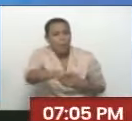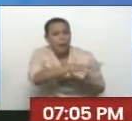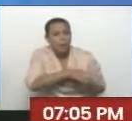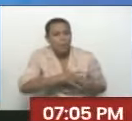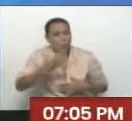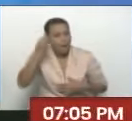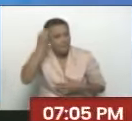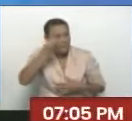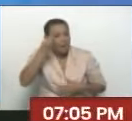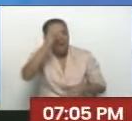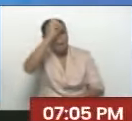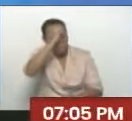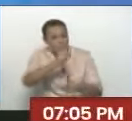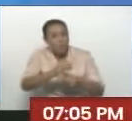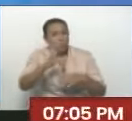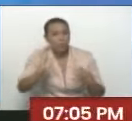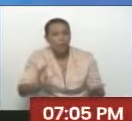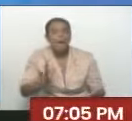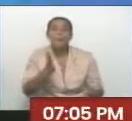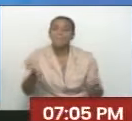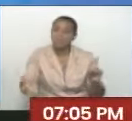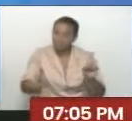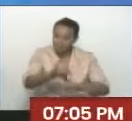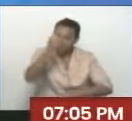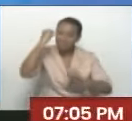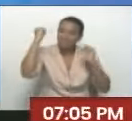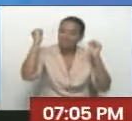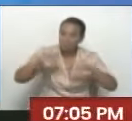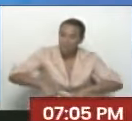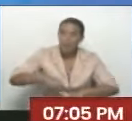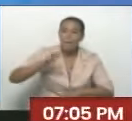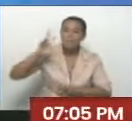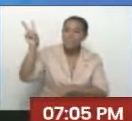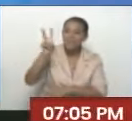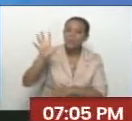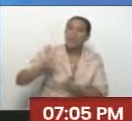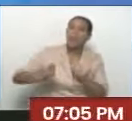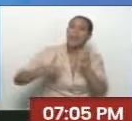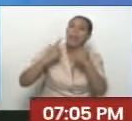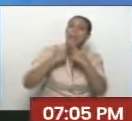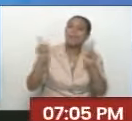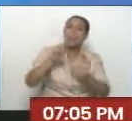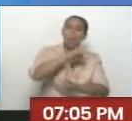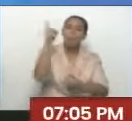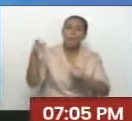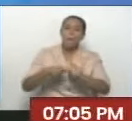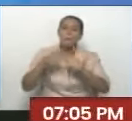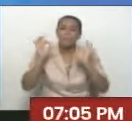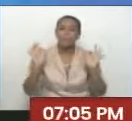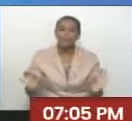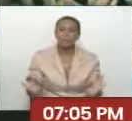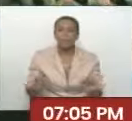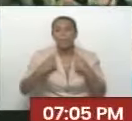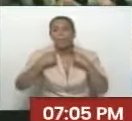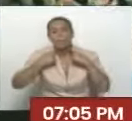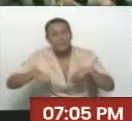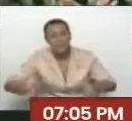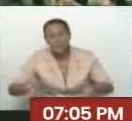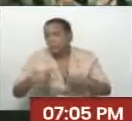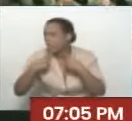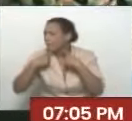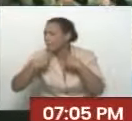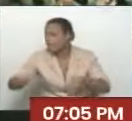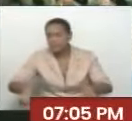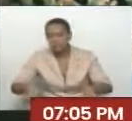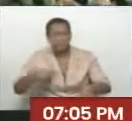mundo: Bolívar, misión cumplida. Tu patria hoy es libre. No araste en el mar, no araste